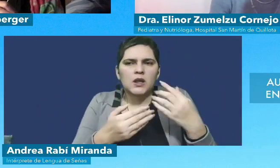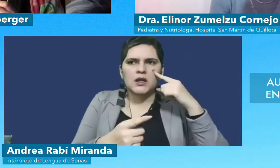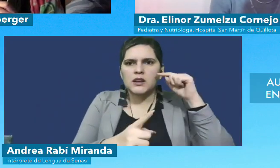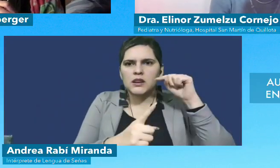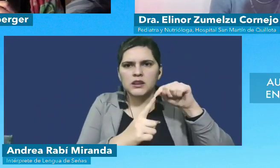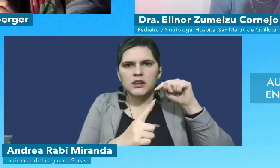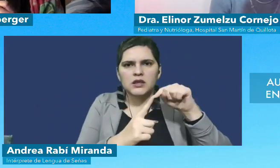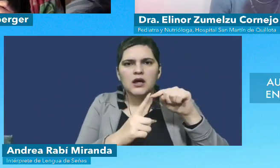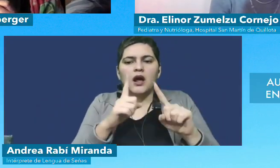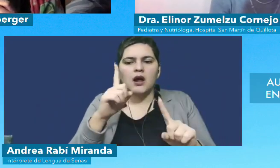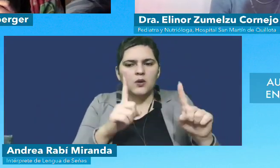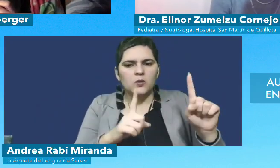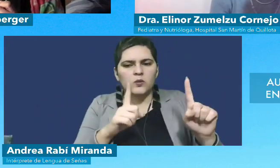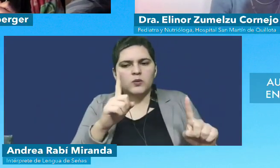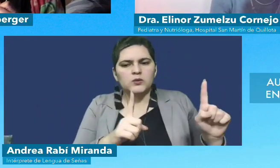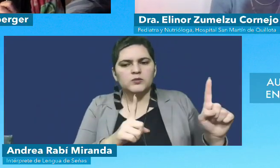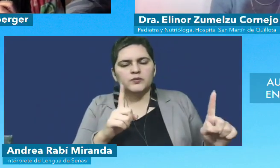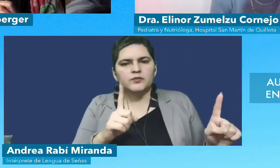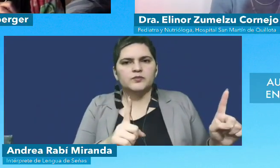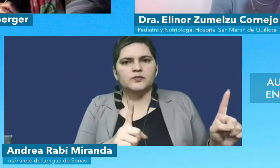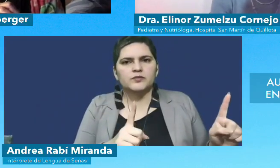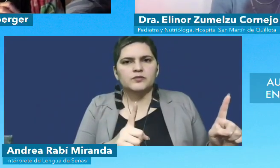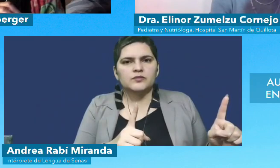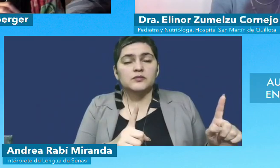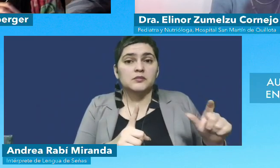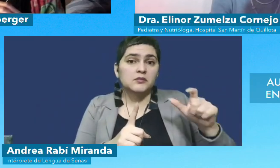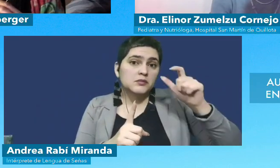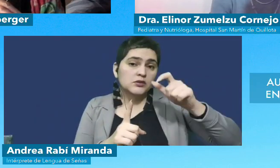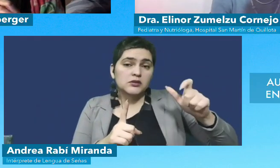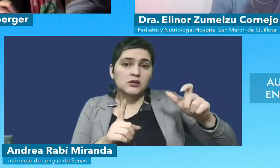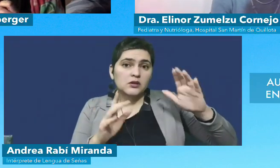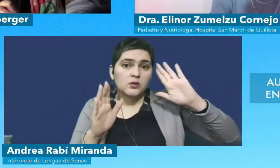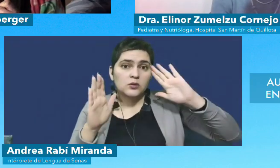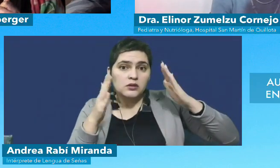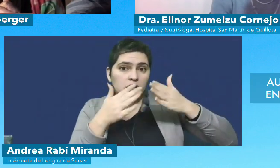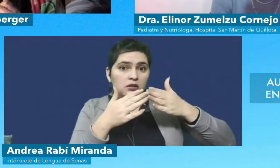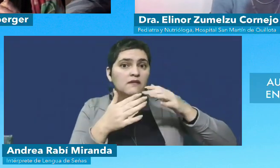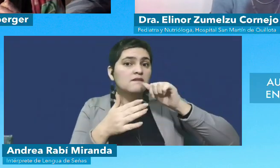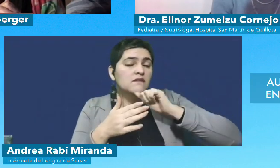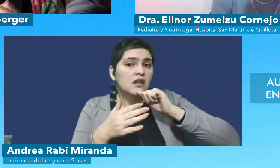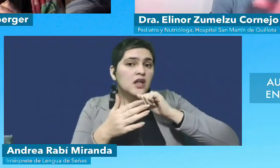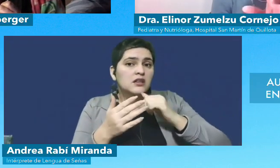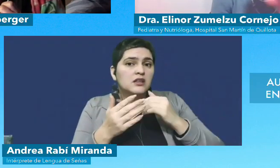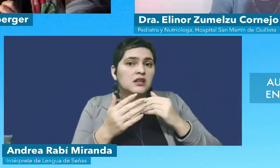algunos autistas que tienen alguna de alteraciones en la